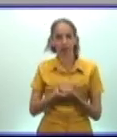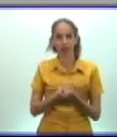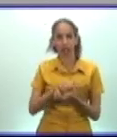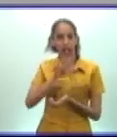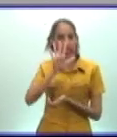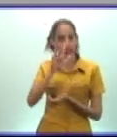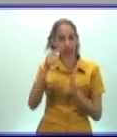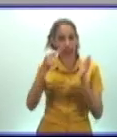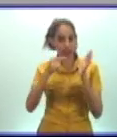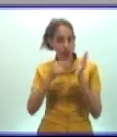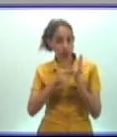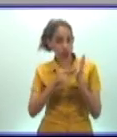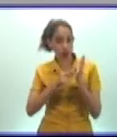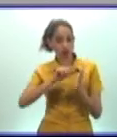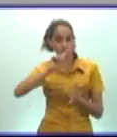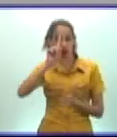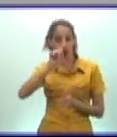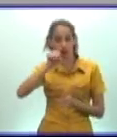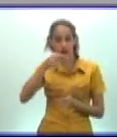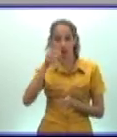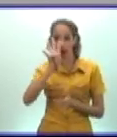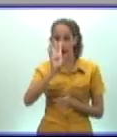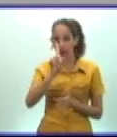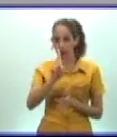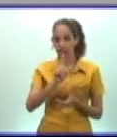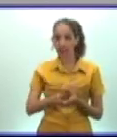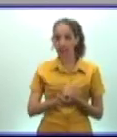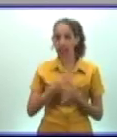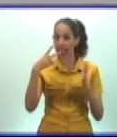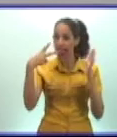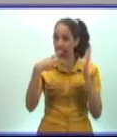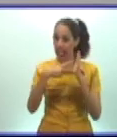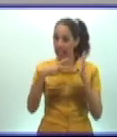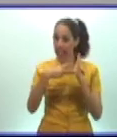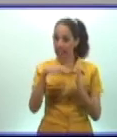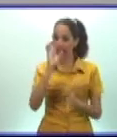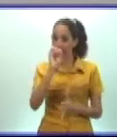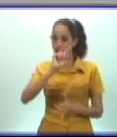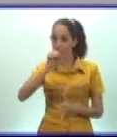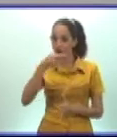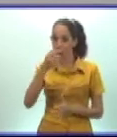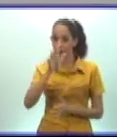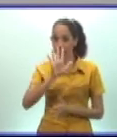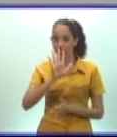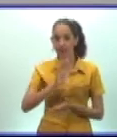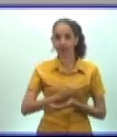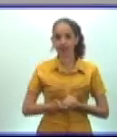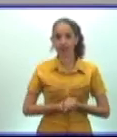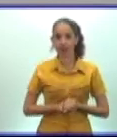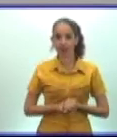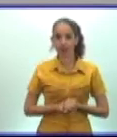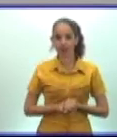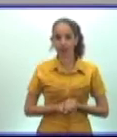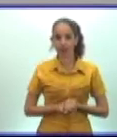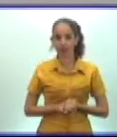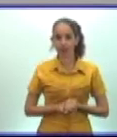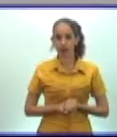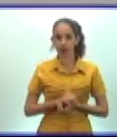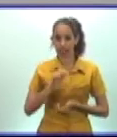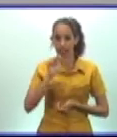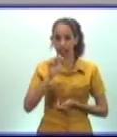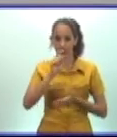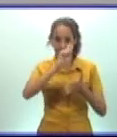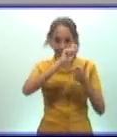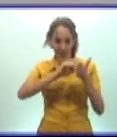5 por 1,41 entre 0,5. Podemos simplificar el 5 con